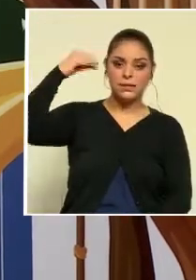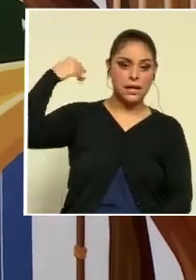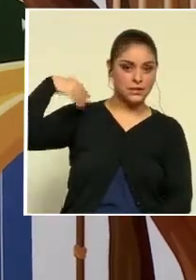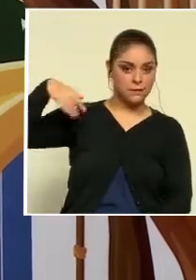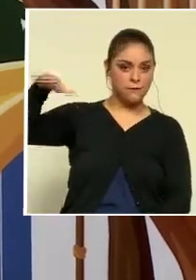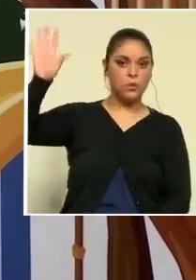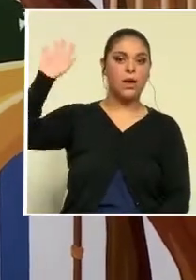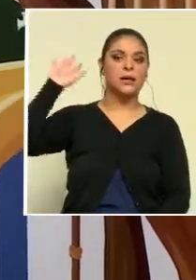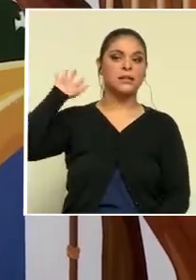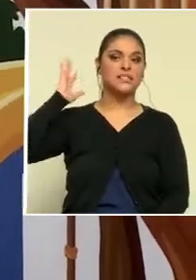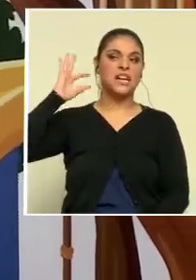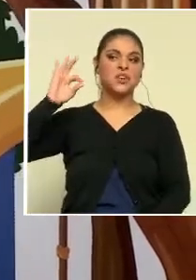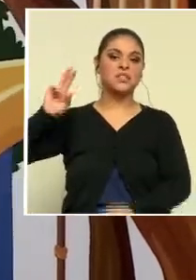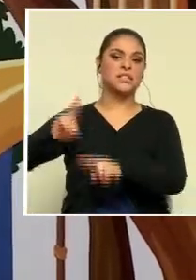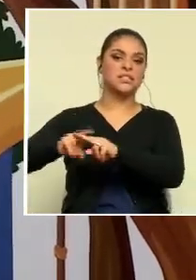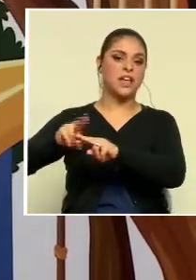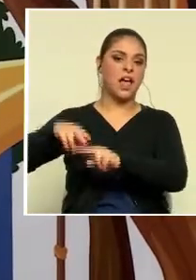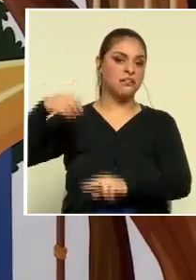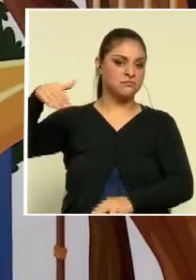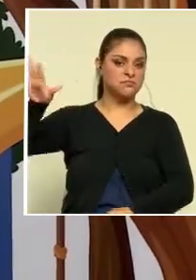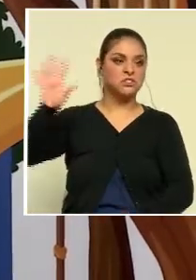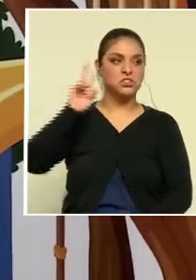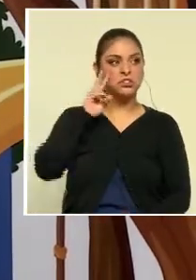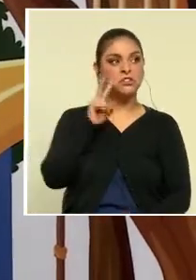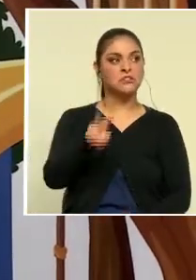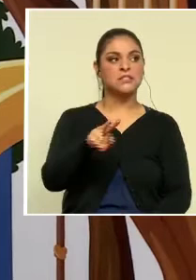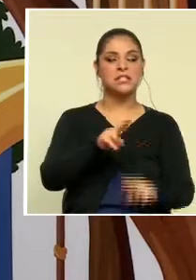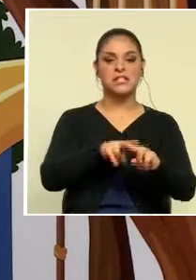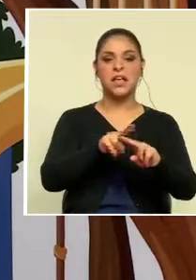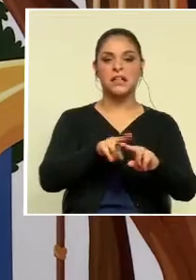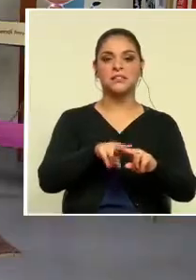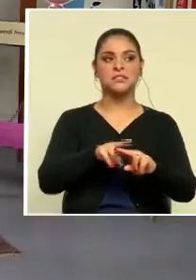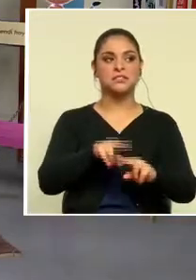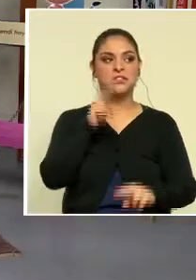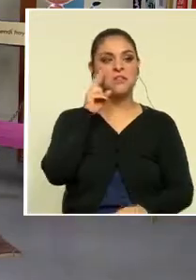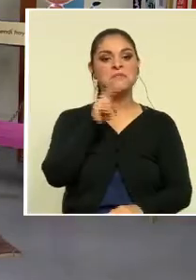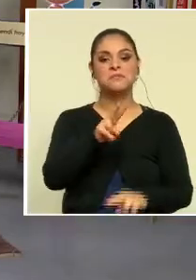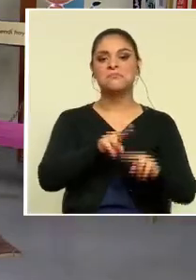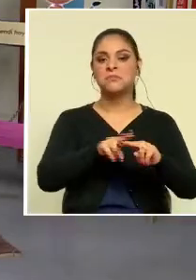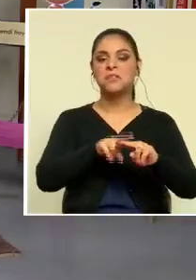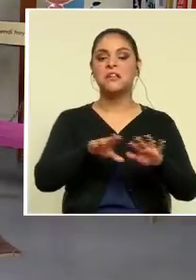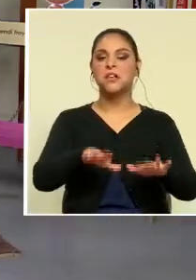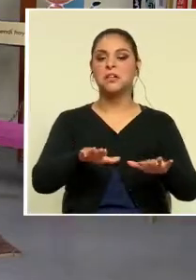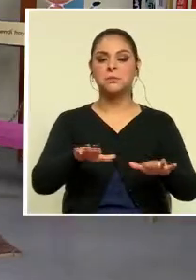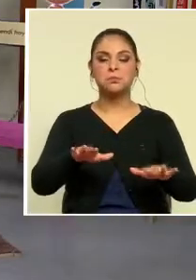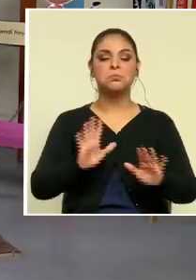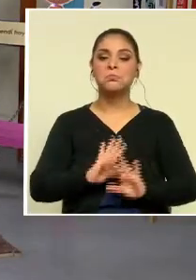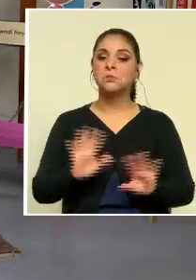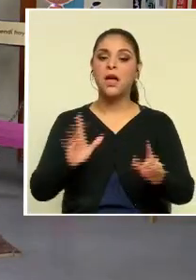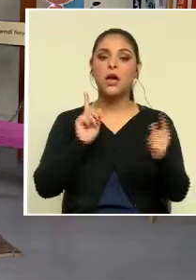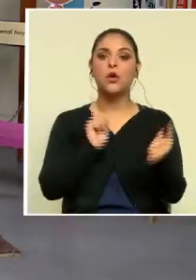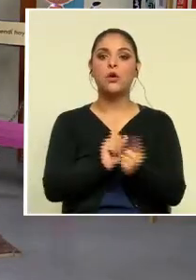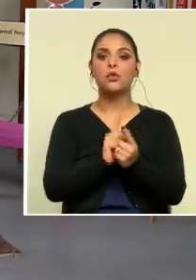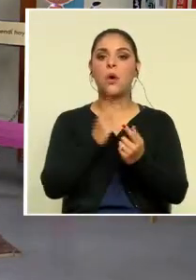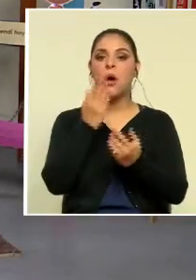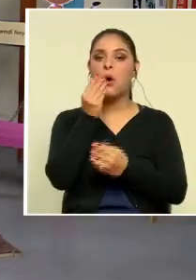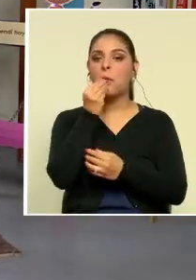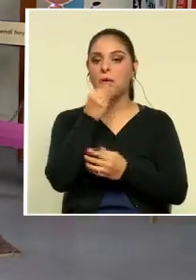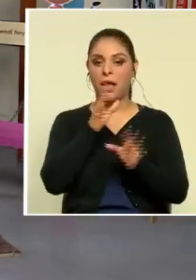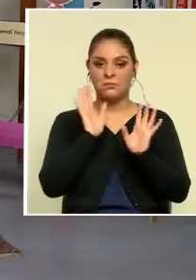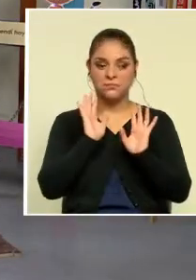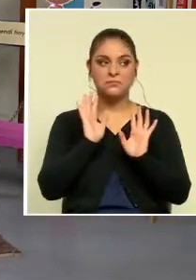por estas sentadas ya la vida tranquila hasta que se encontró algo de comer